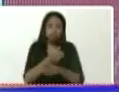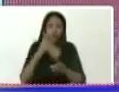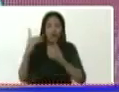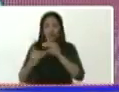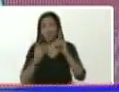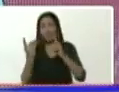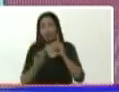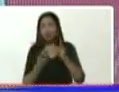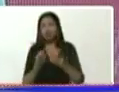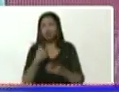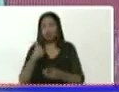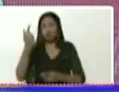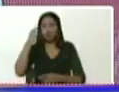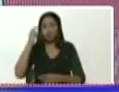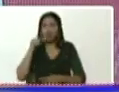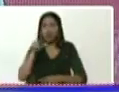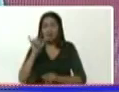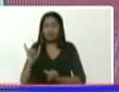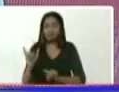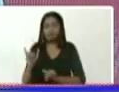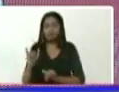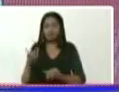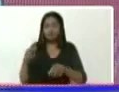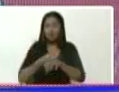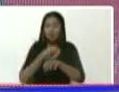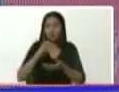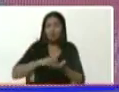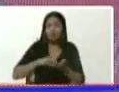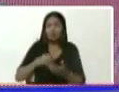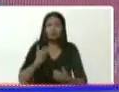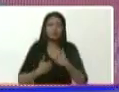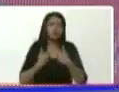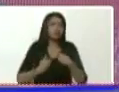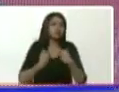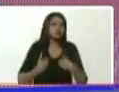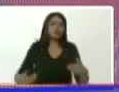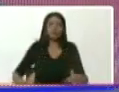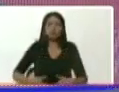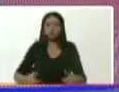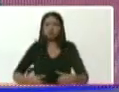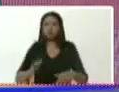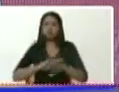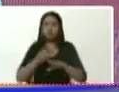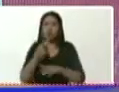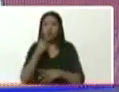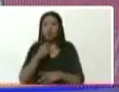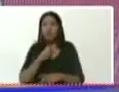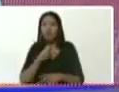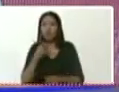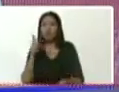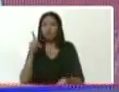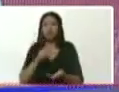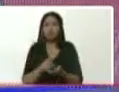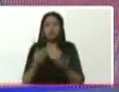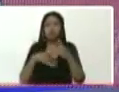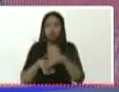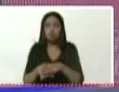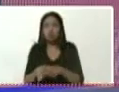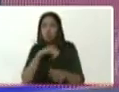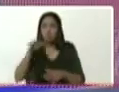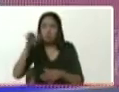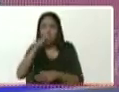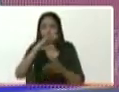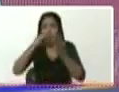diálogos, yo sé que para él es una angustia y un sacrificio, porque él le gusta estar entre los barrios, entre